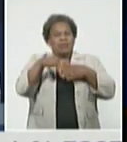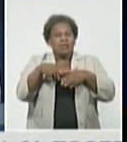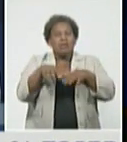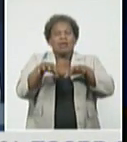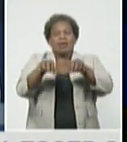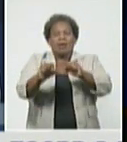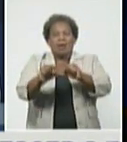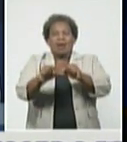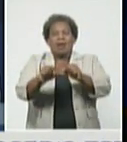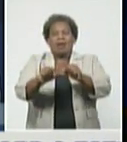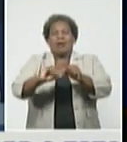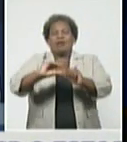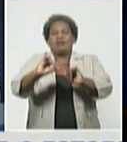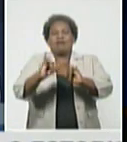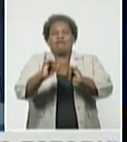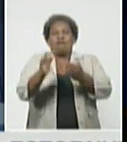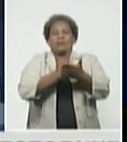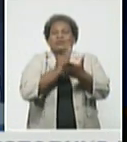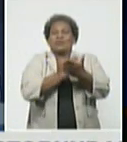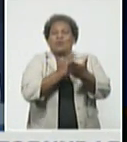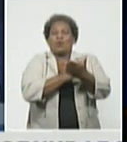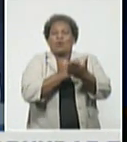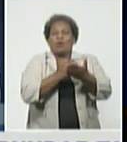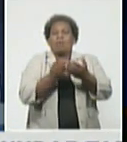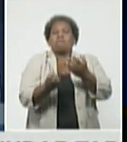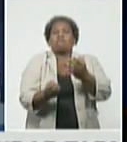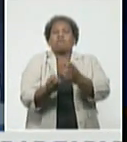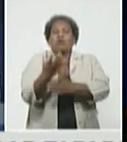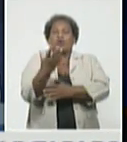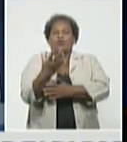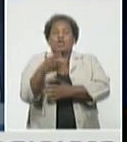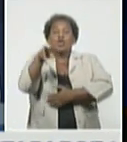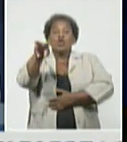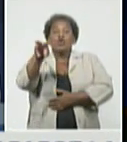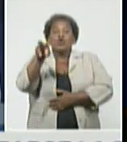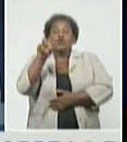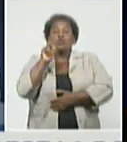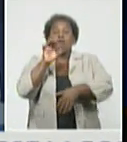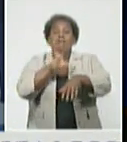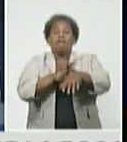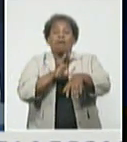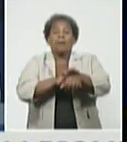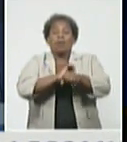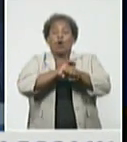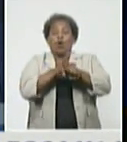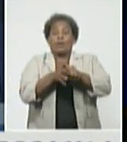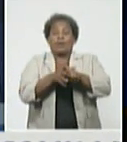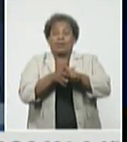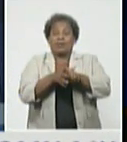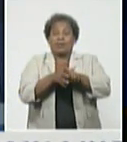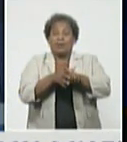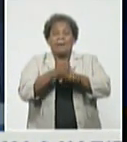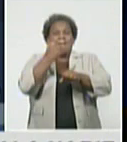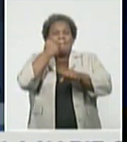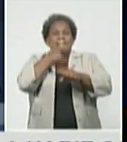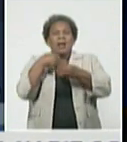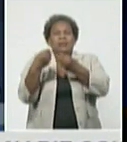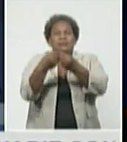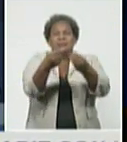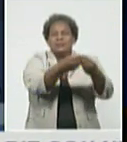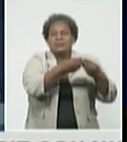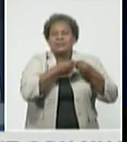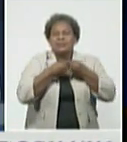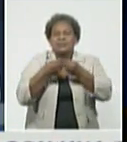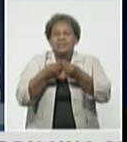información en relación con un brote de un nuevo tipo de coronavirus más contagioso en